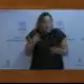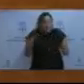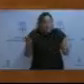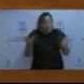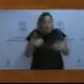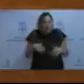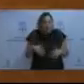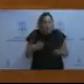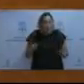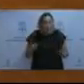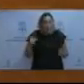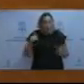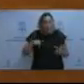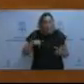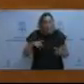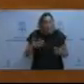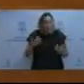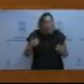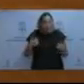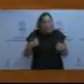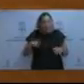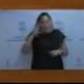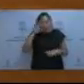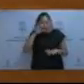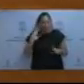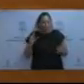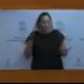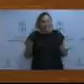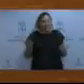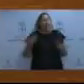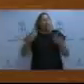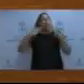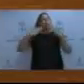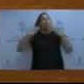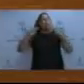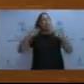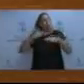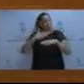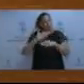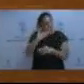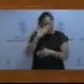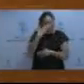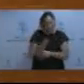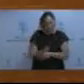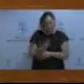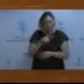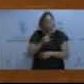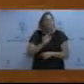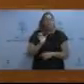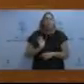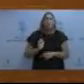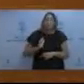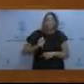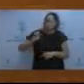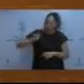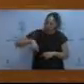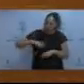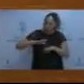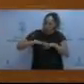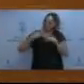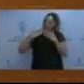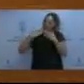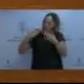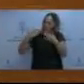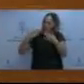esto ya no sé qué sería. Pero aún así, mi más sincera enhorabuena. Y aprovecho también para darle las gracias por asistir hoy aquí. Porque dado que